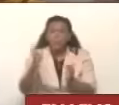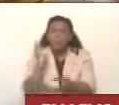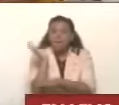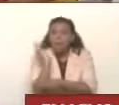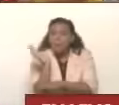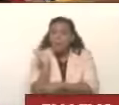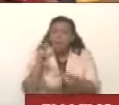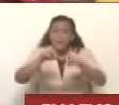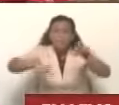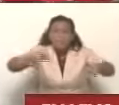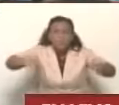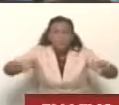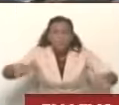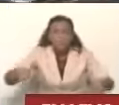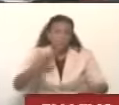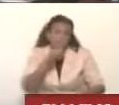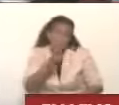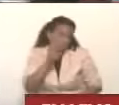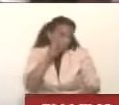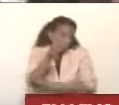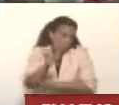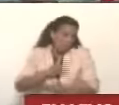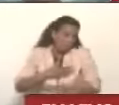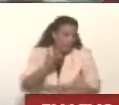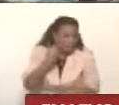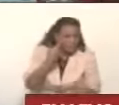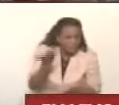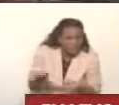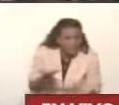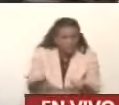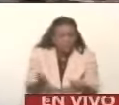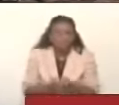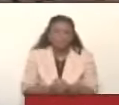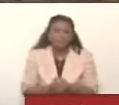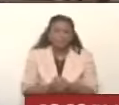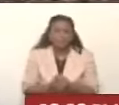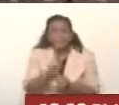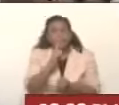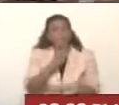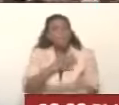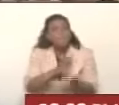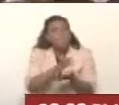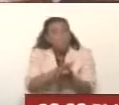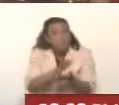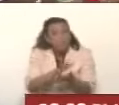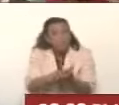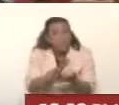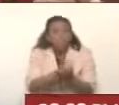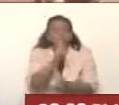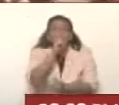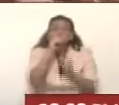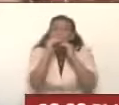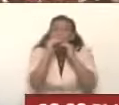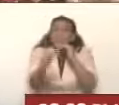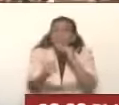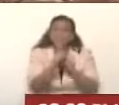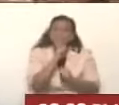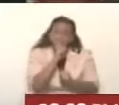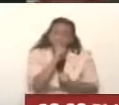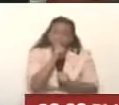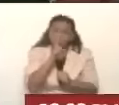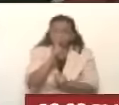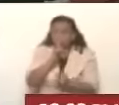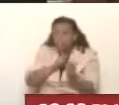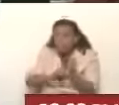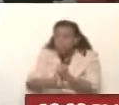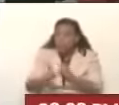asamblea. Yo dije, qué bueno, yo quiero ir, pues. Pero mantengan en secreto todo, ustedes saben, primero